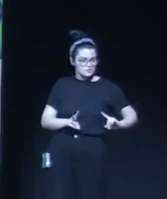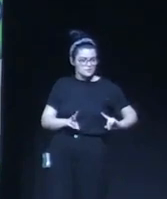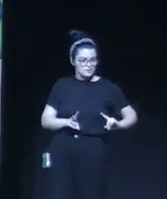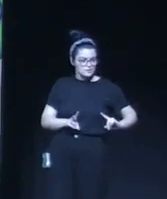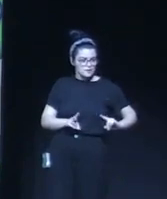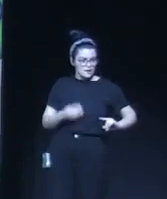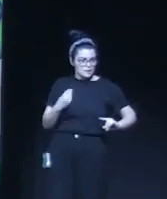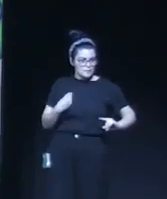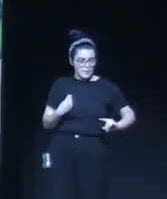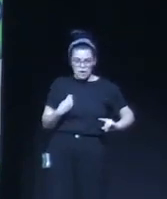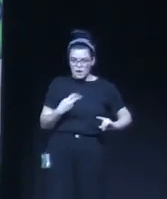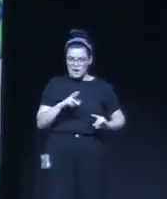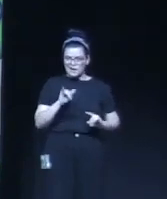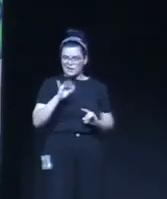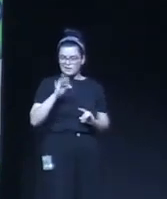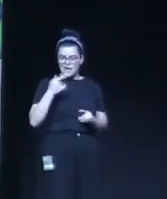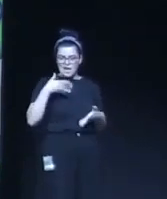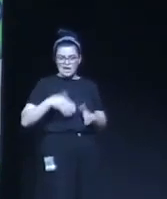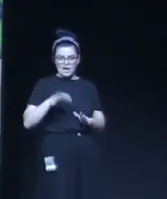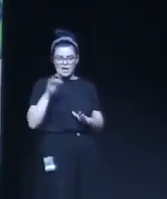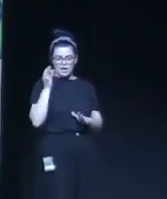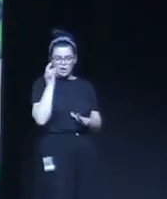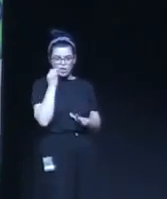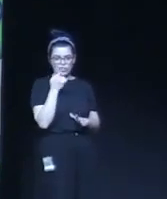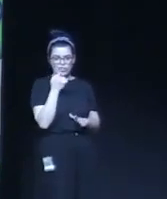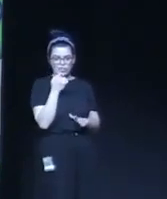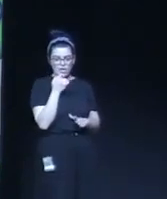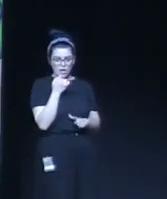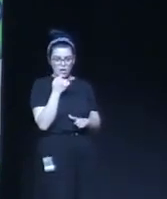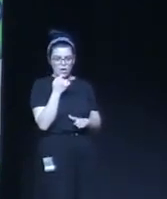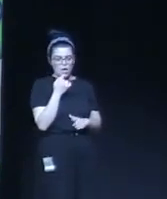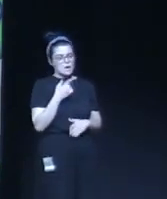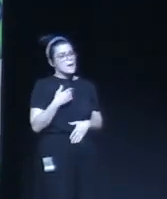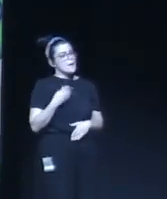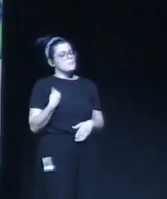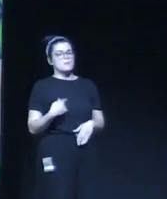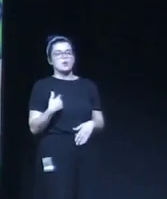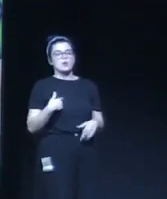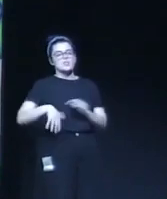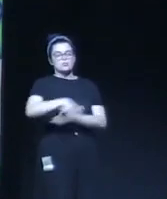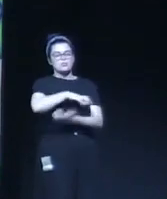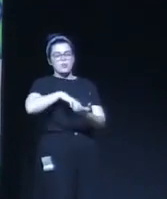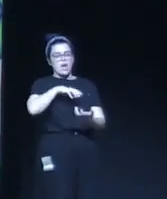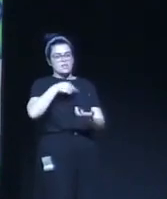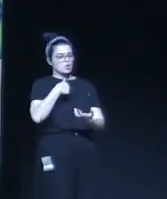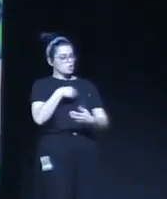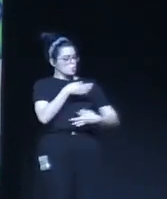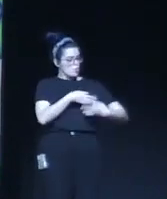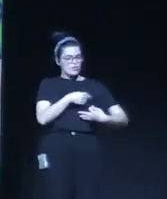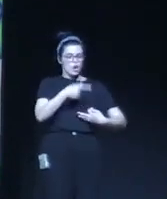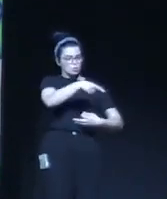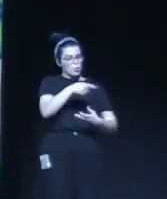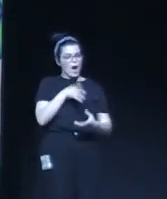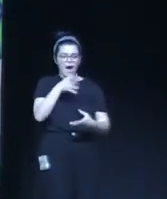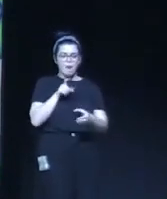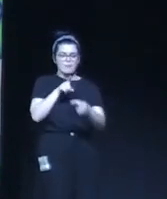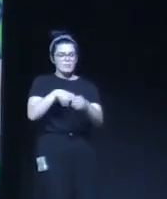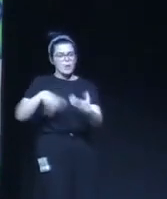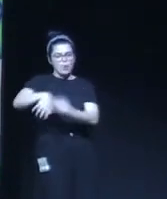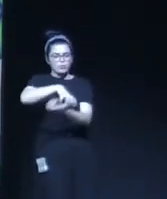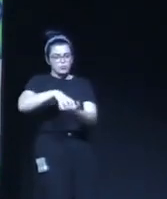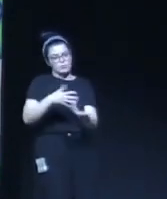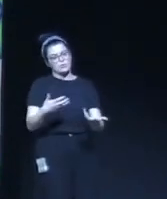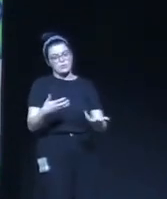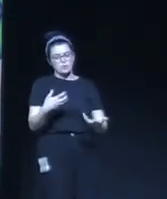hijo de Rita llega a decirle, solo falta que te vean metida en estos berenjenales cuando tenemos un juicio de por medio, ¿no? Claro. Que luego ya, bajando a la letra